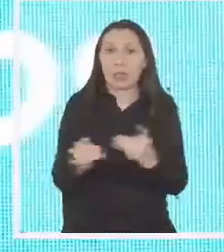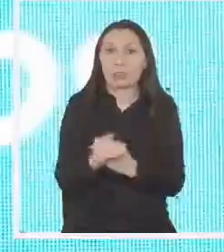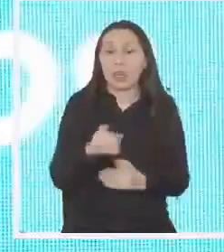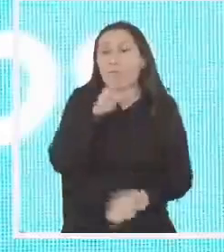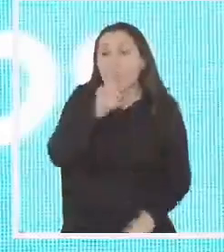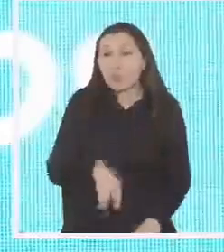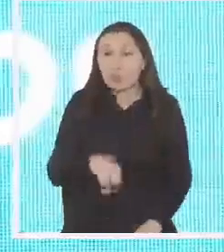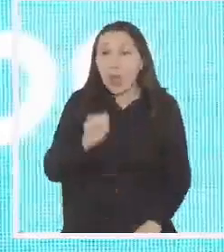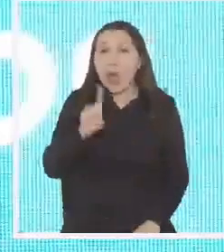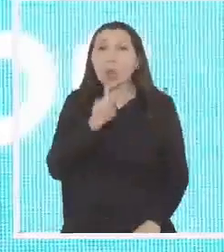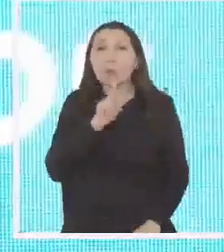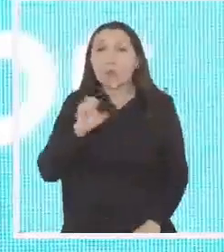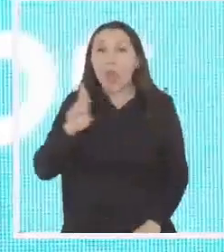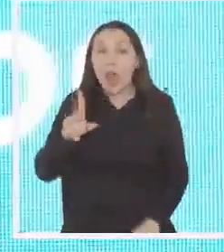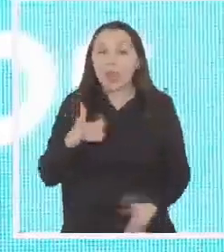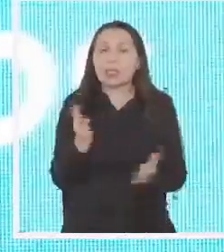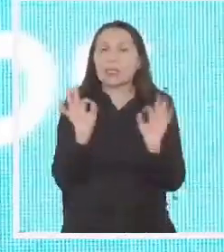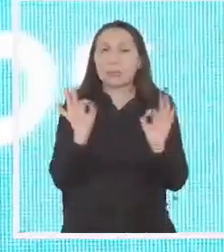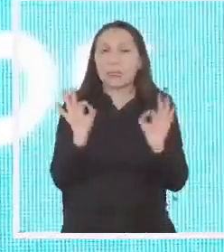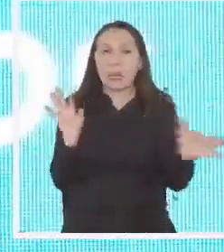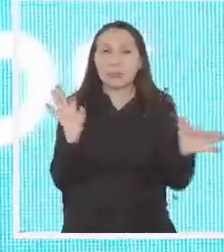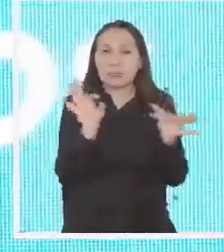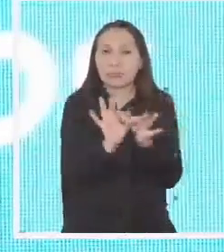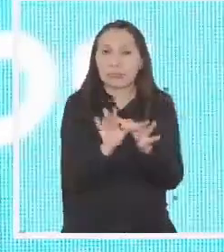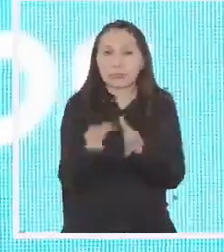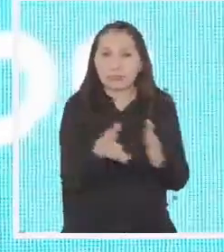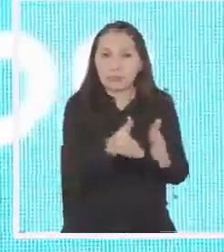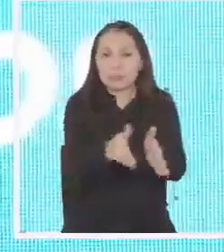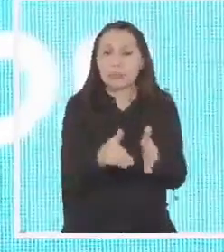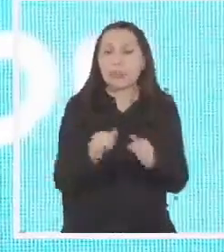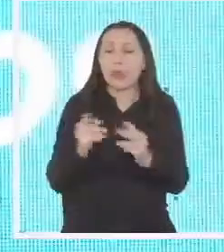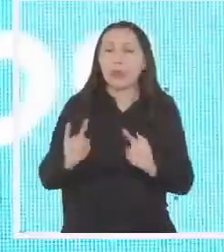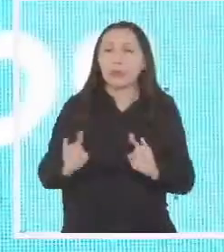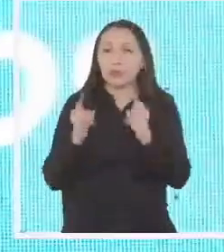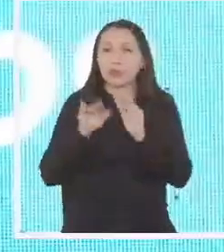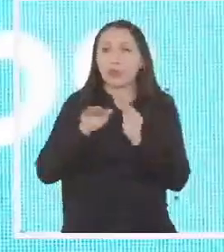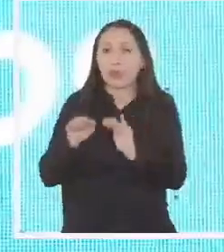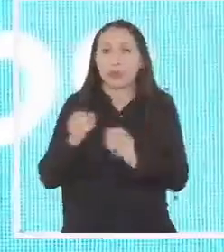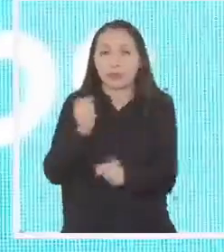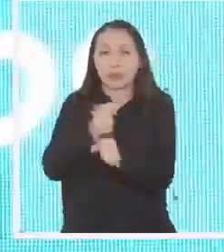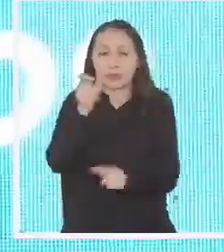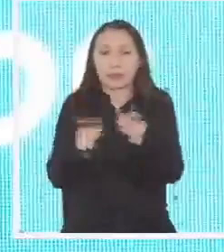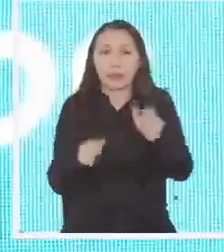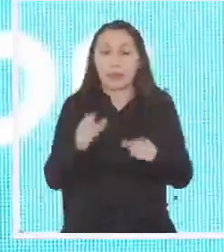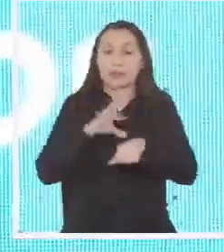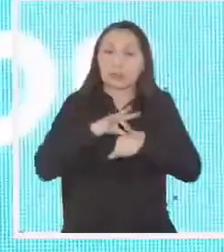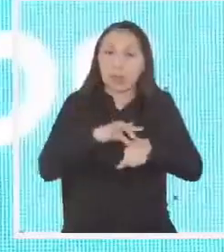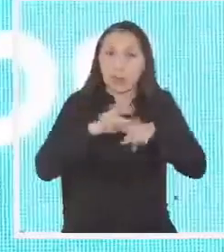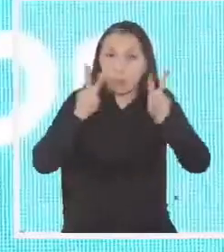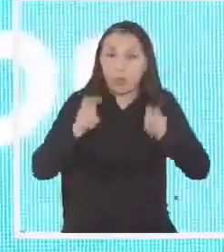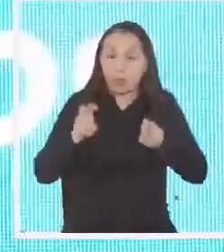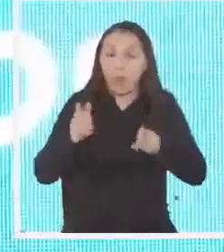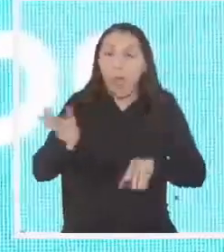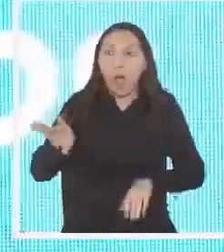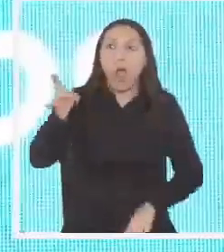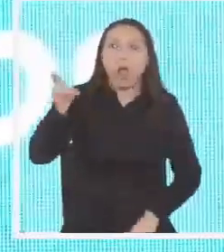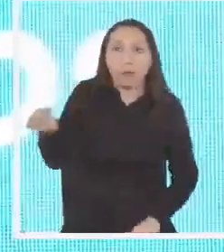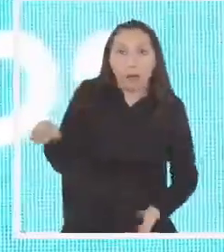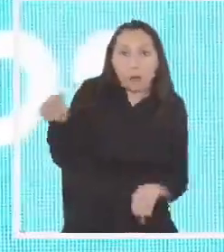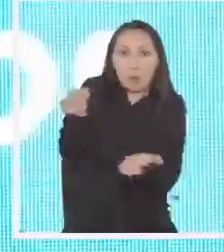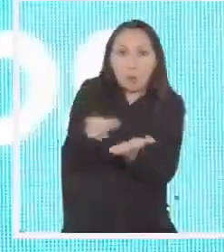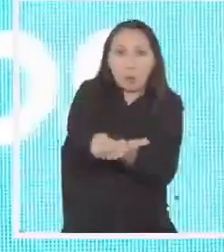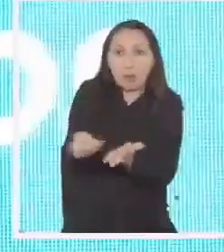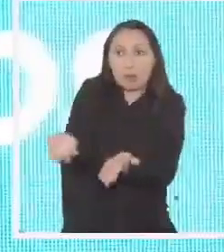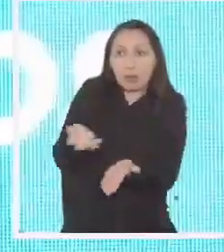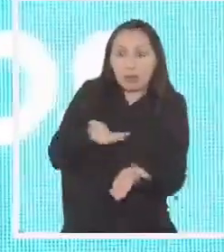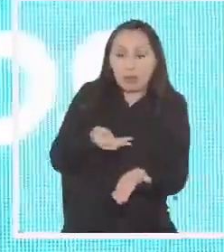tenemos un plan especial de conectividad. El construir en favor de los trabajadores en materia de salud. Tomo la mano también de la propuesta